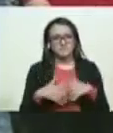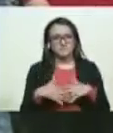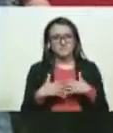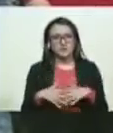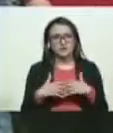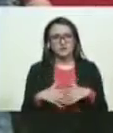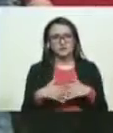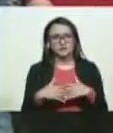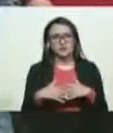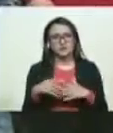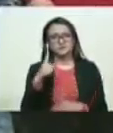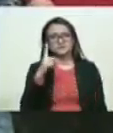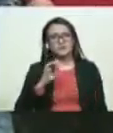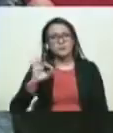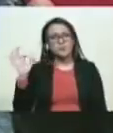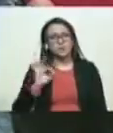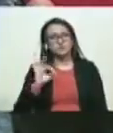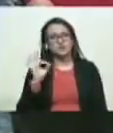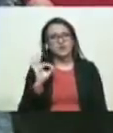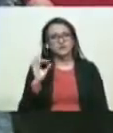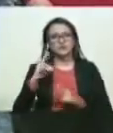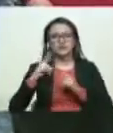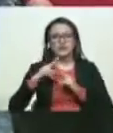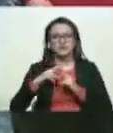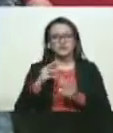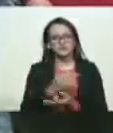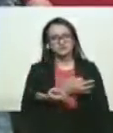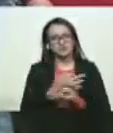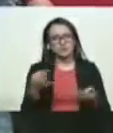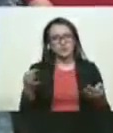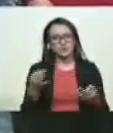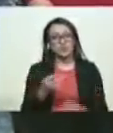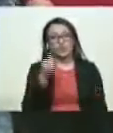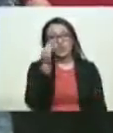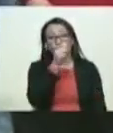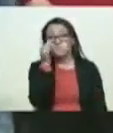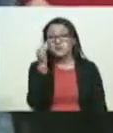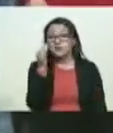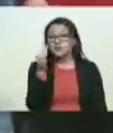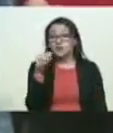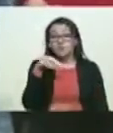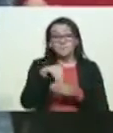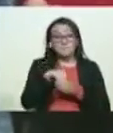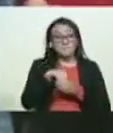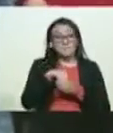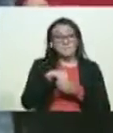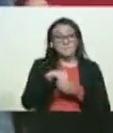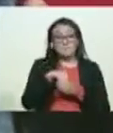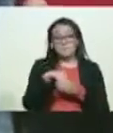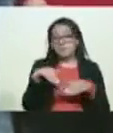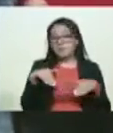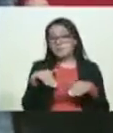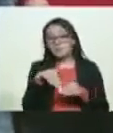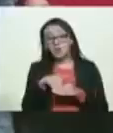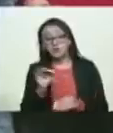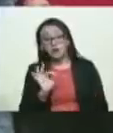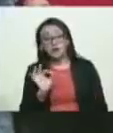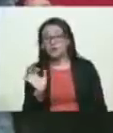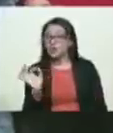al cien por ciento del táchira el domingo nadie se puede quedar sin votar